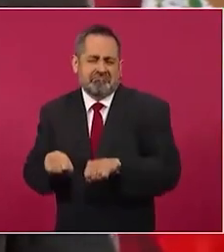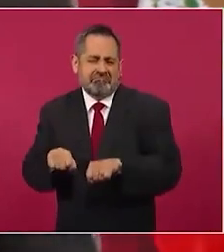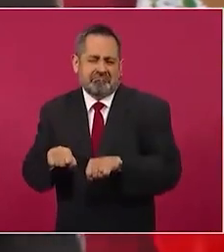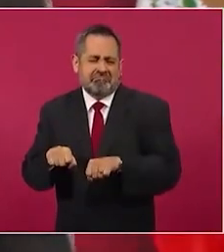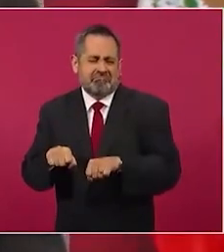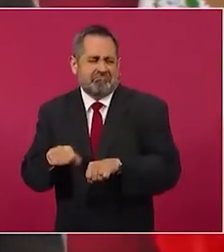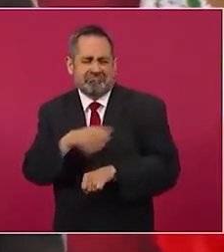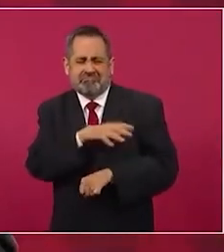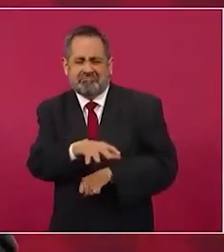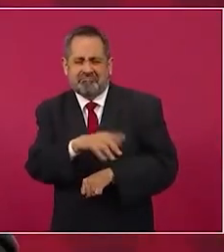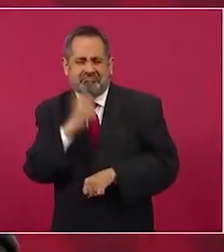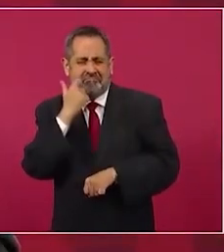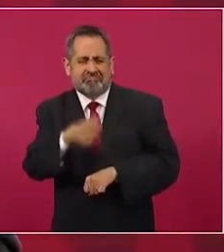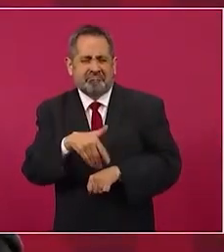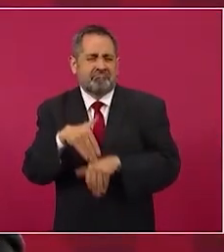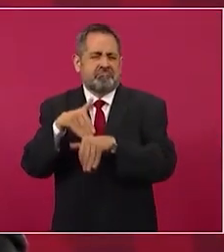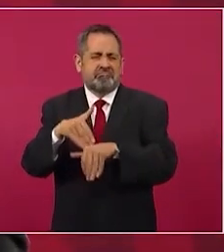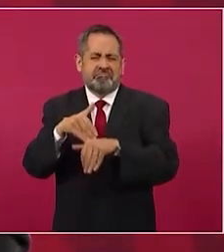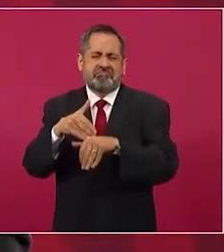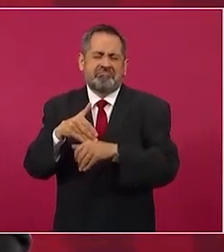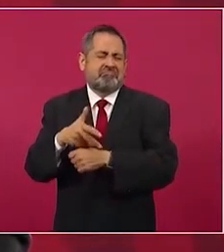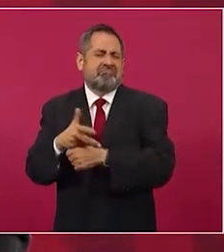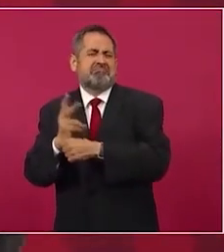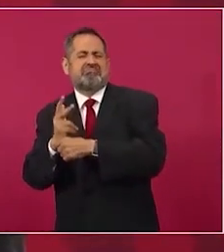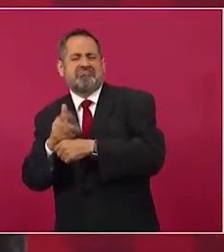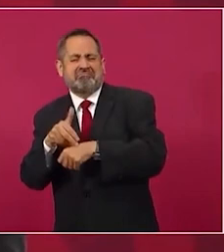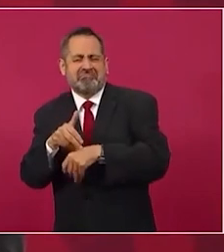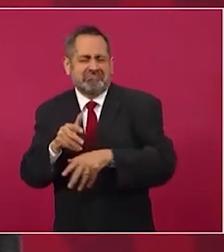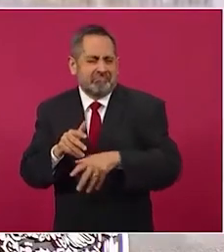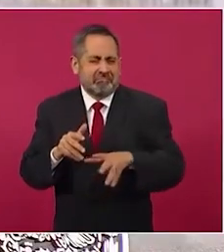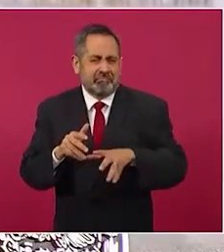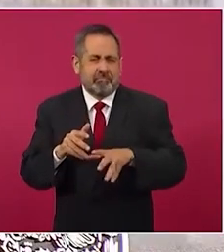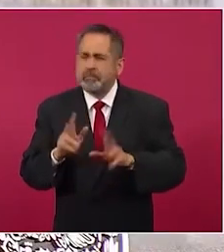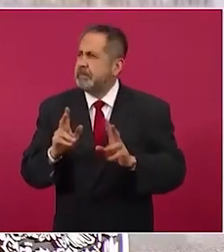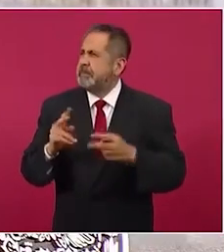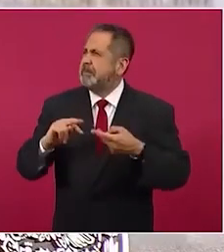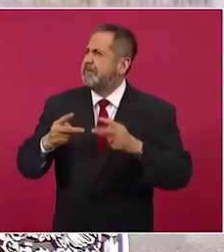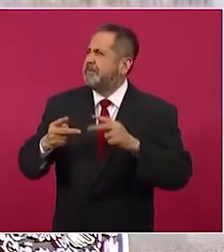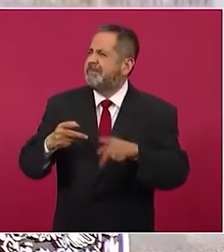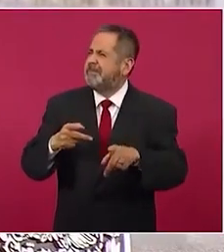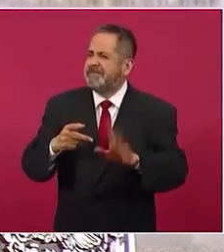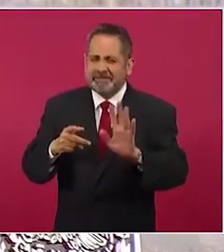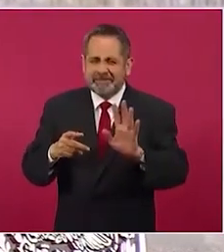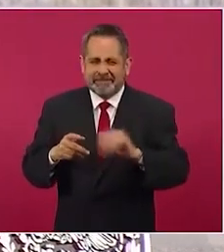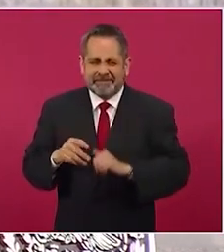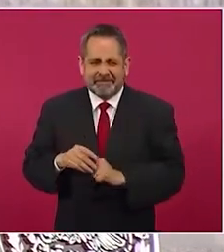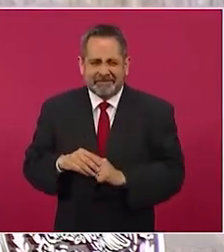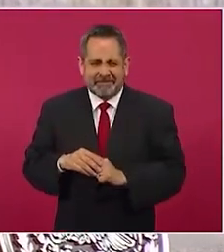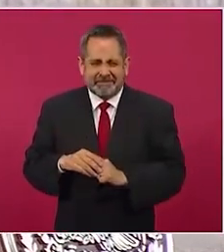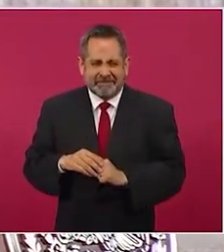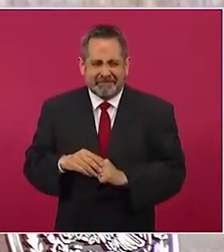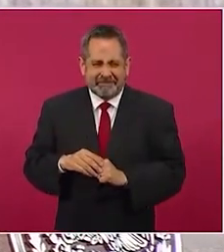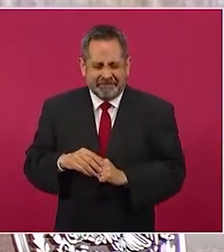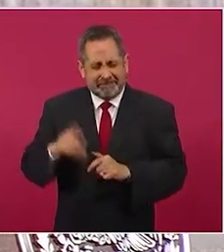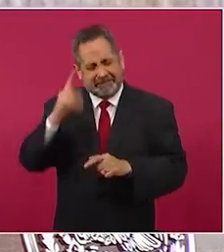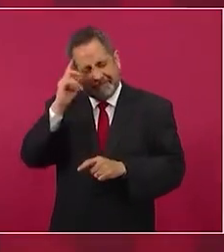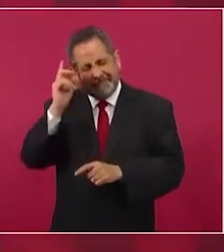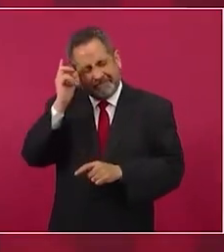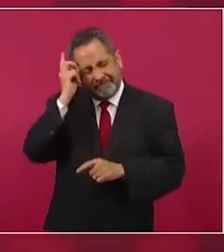sí, el camello repara. Bueno, al revés, es el caballo el que